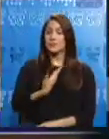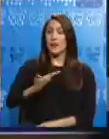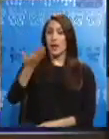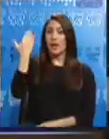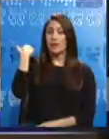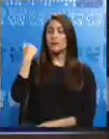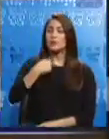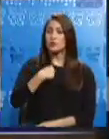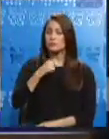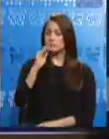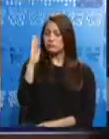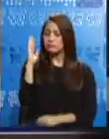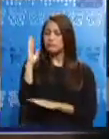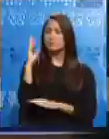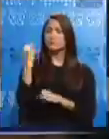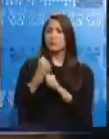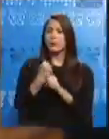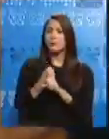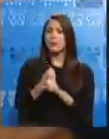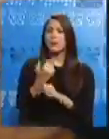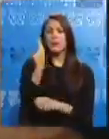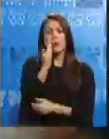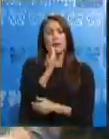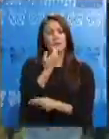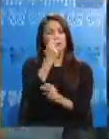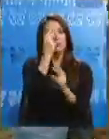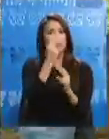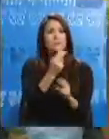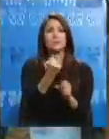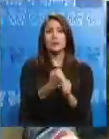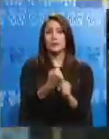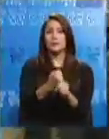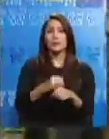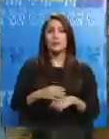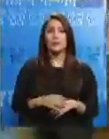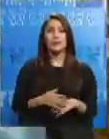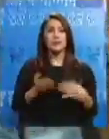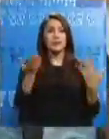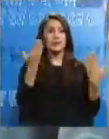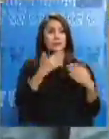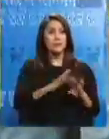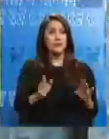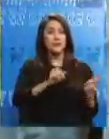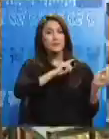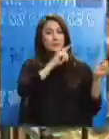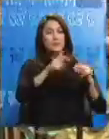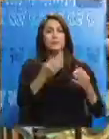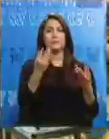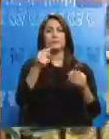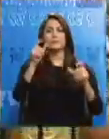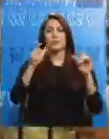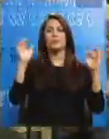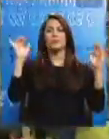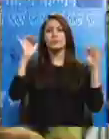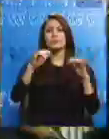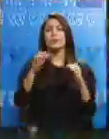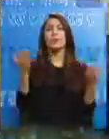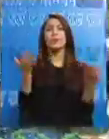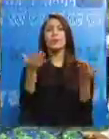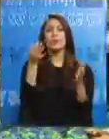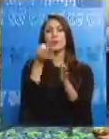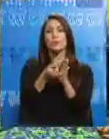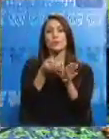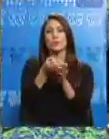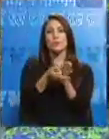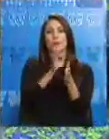con honestidad, con cariño, con respeto. Moreno luego era esperado por una multitud asentada en el centro del cantón